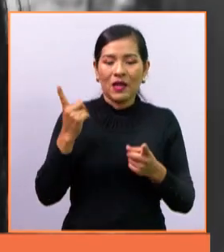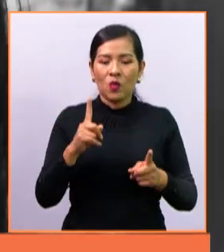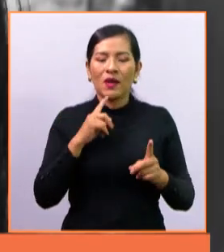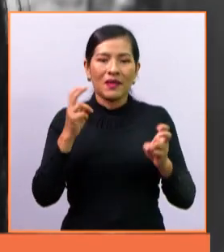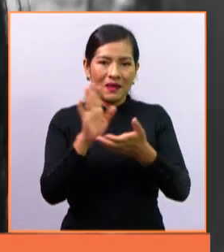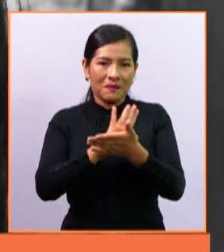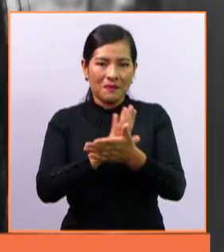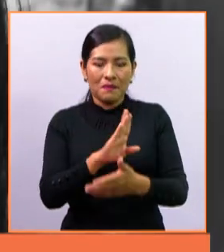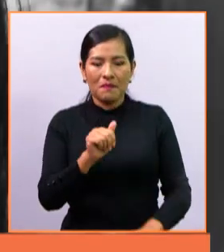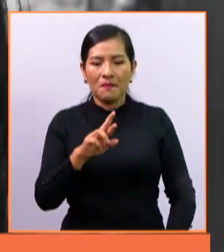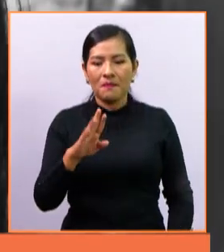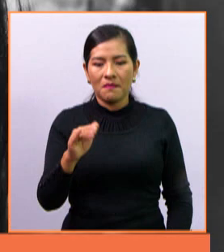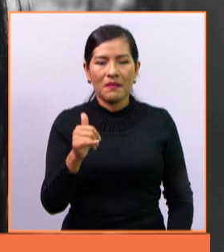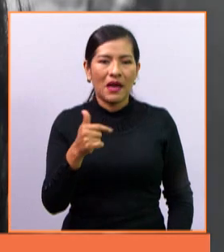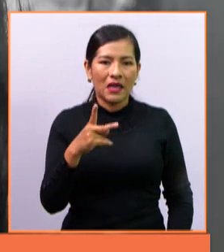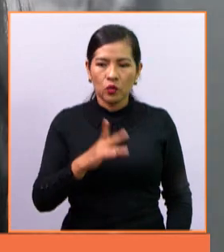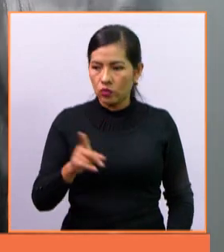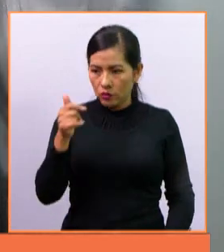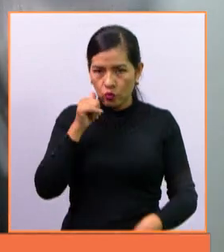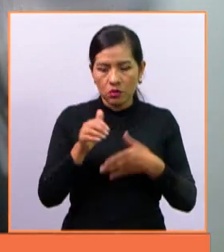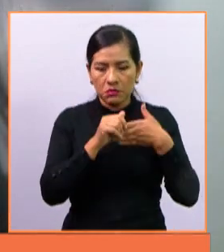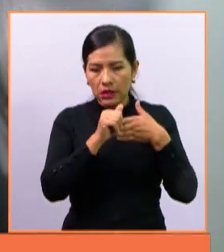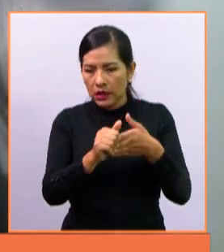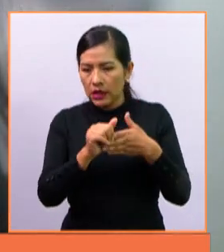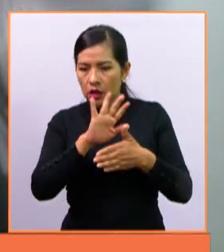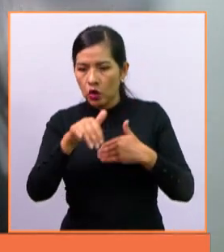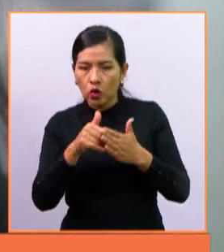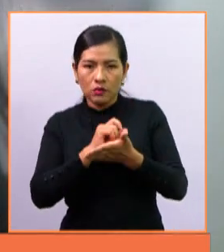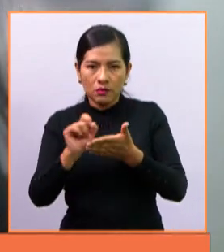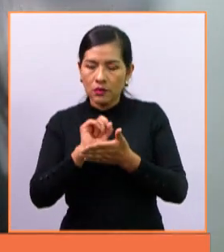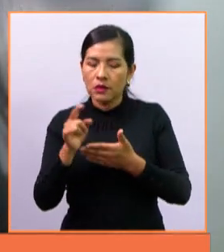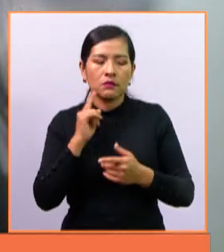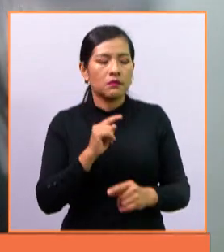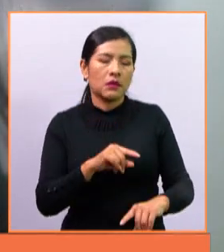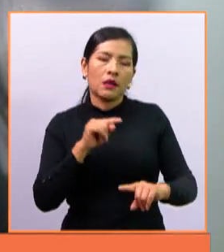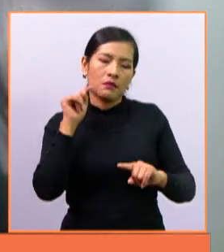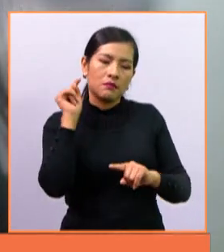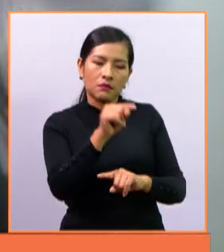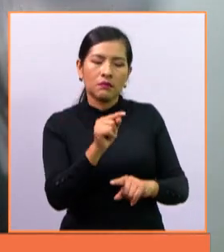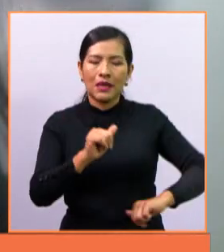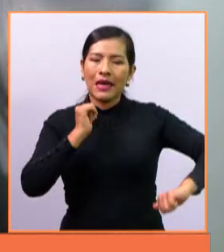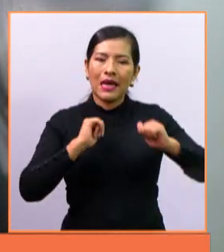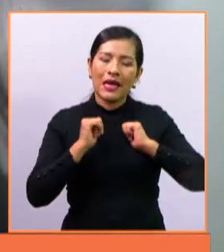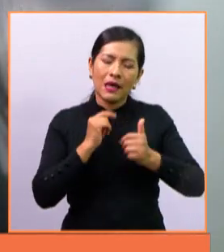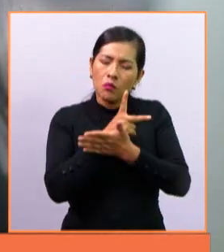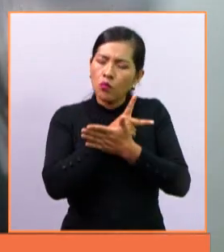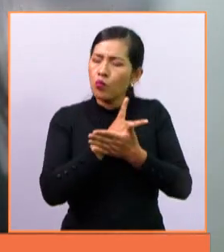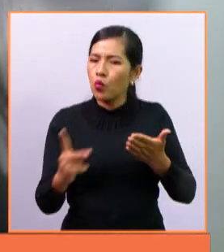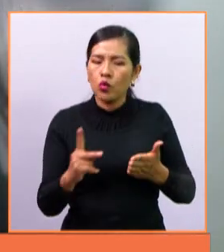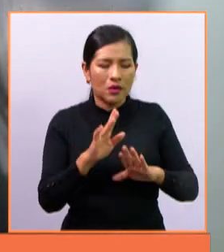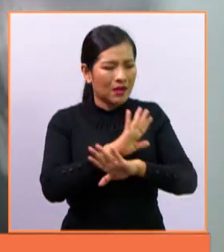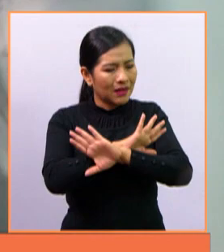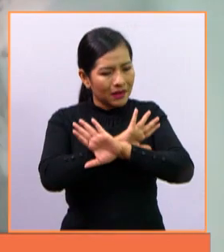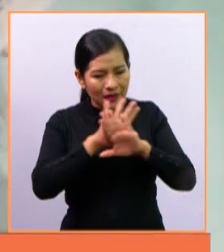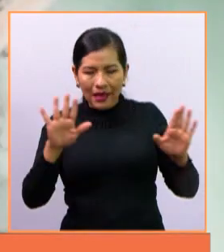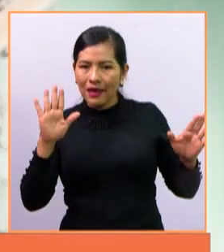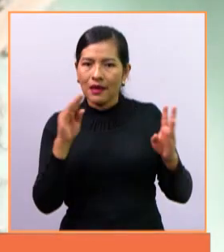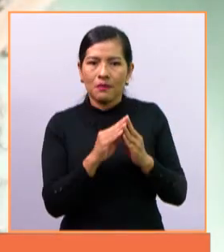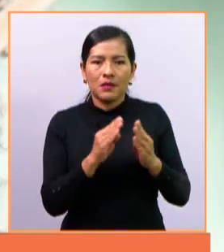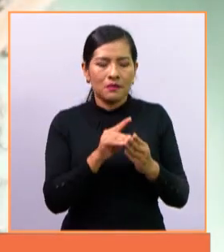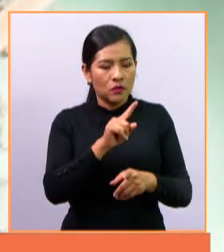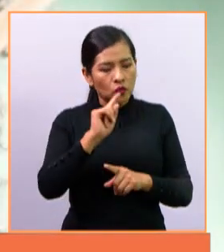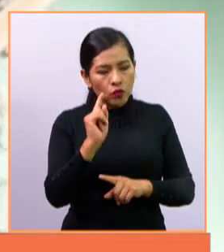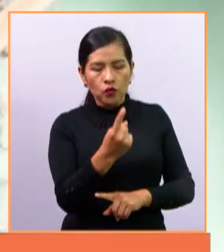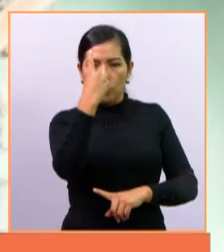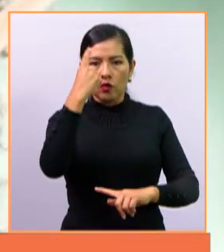y la guionista y todo, y me dijo, mira, tú dedícate a actuar, ni siquiera me ayudes, no hagas nada, tú